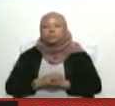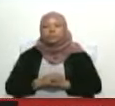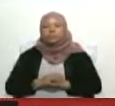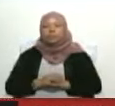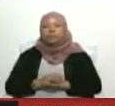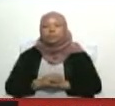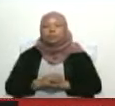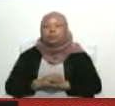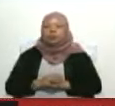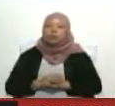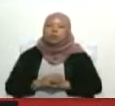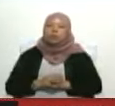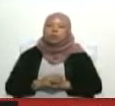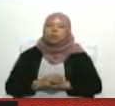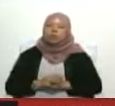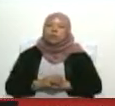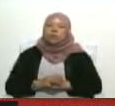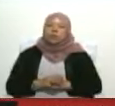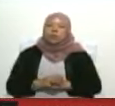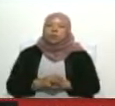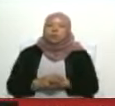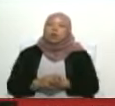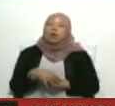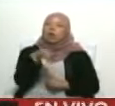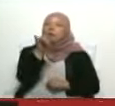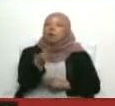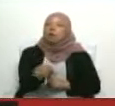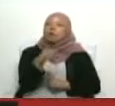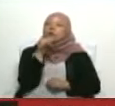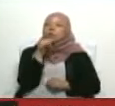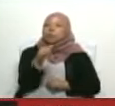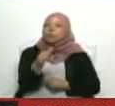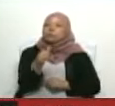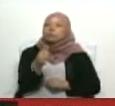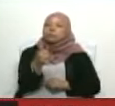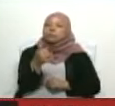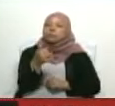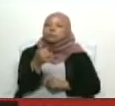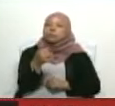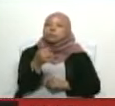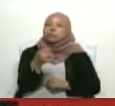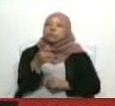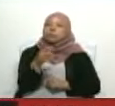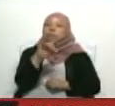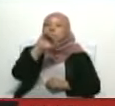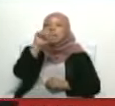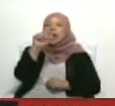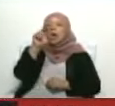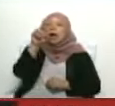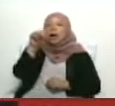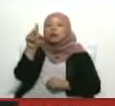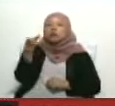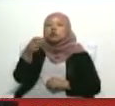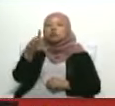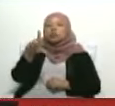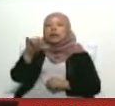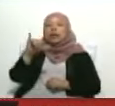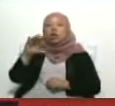En tal sentido han sido detenidos, además de Ángelo, Julio Heredia